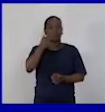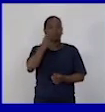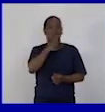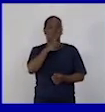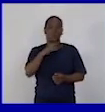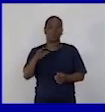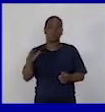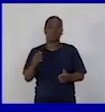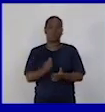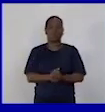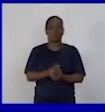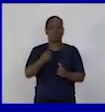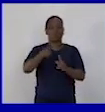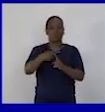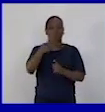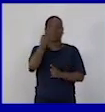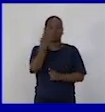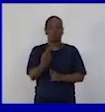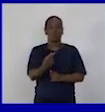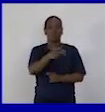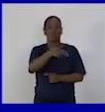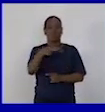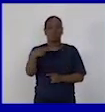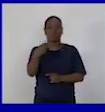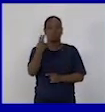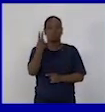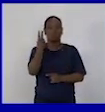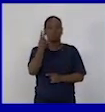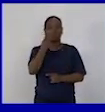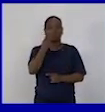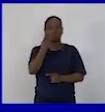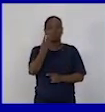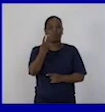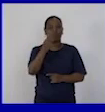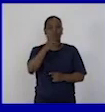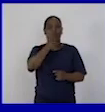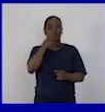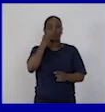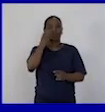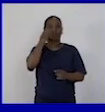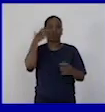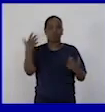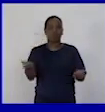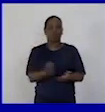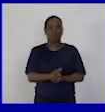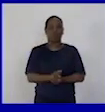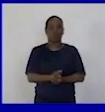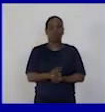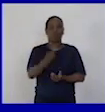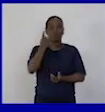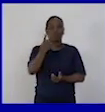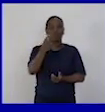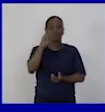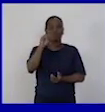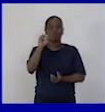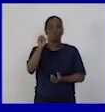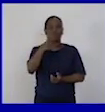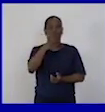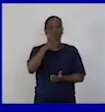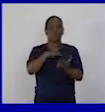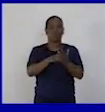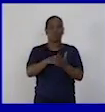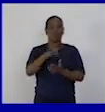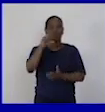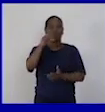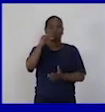que también es un objetivo primordial en el caso del 11º grado, del 10º grado,